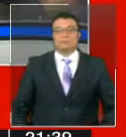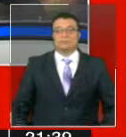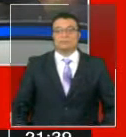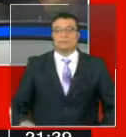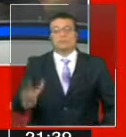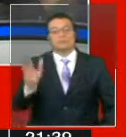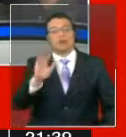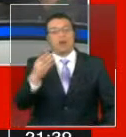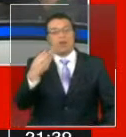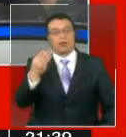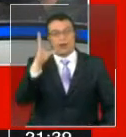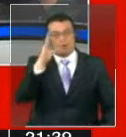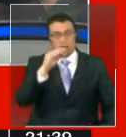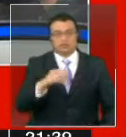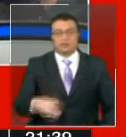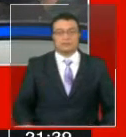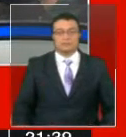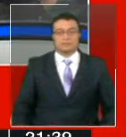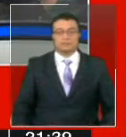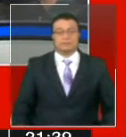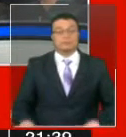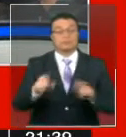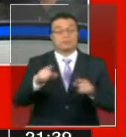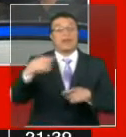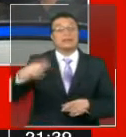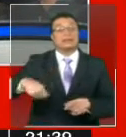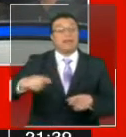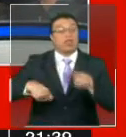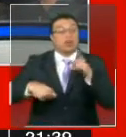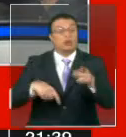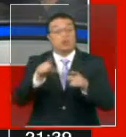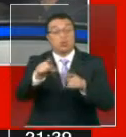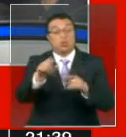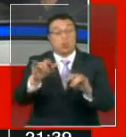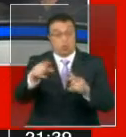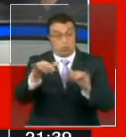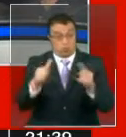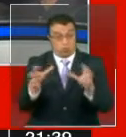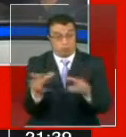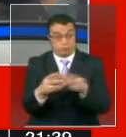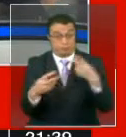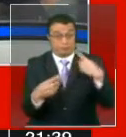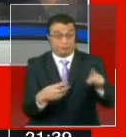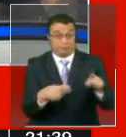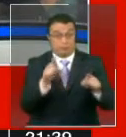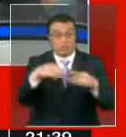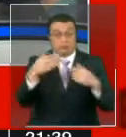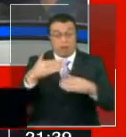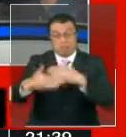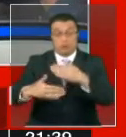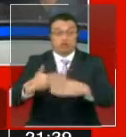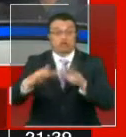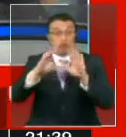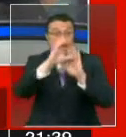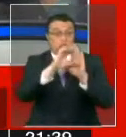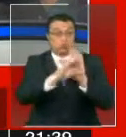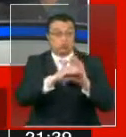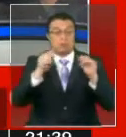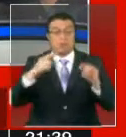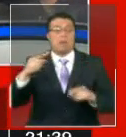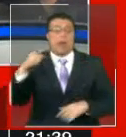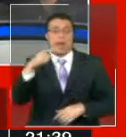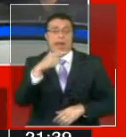Hola, buenas noches. Senador, su partido ya ha tomado una determinación en torno al proceso constituyente, que es